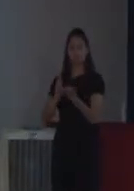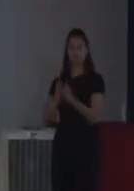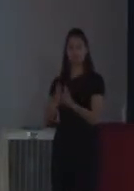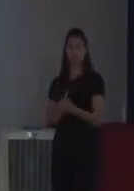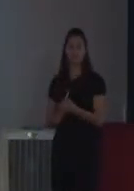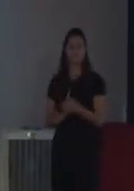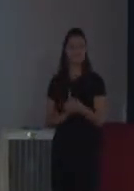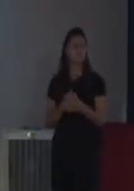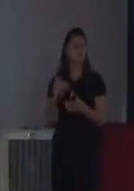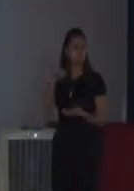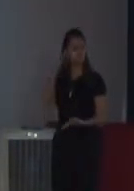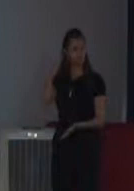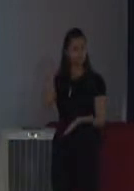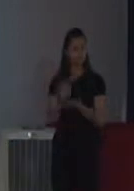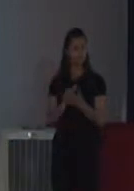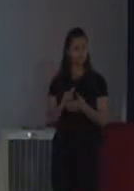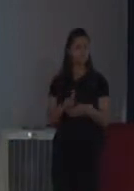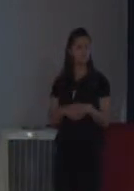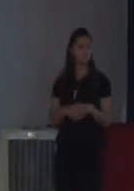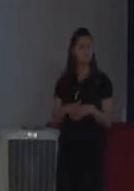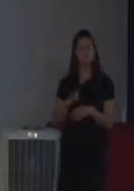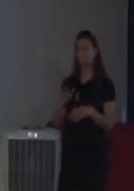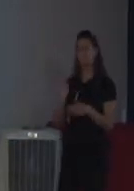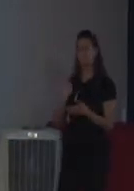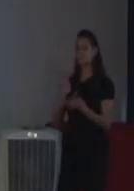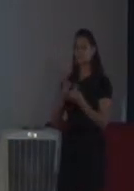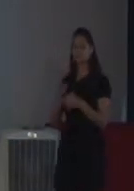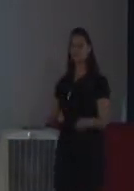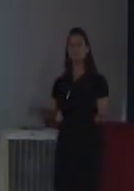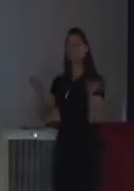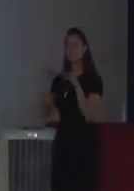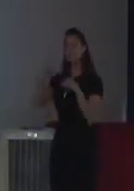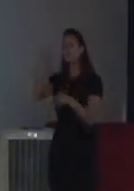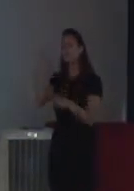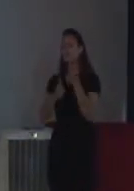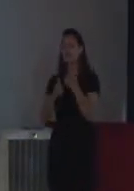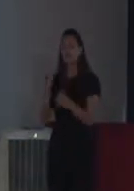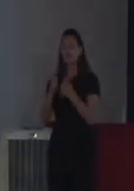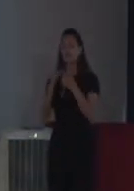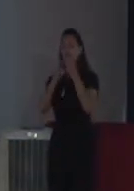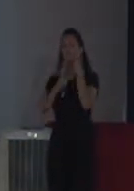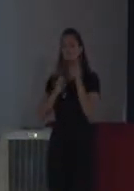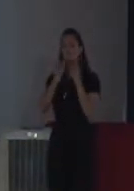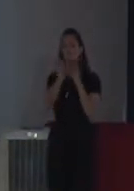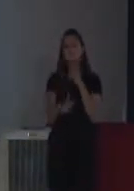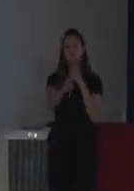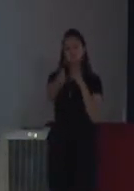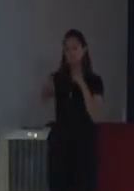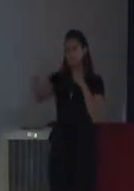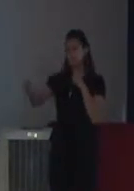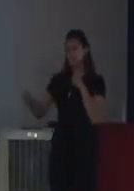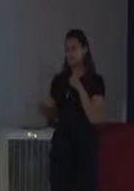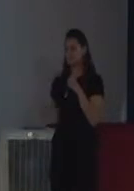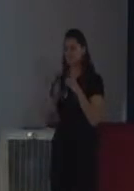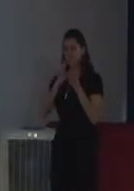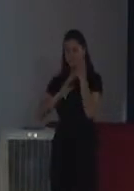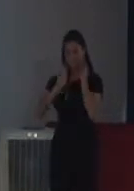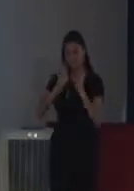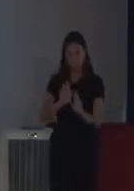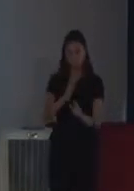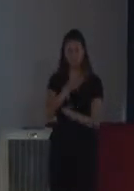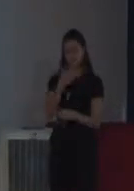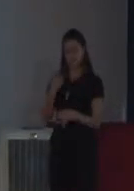bueno, yo creo que no hay bibliografía más importante que la experiencia de la propia gente, ¿sí? Y yo creo que